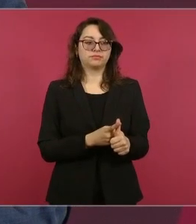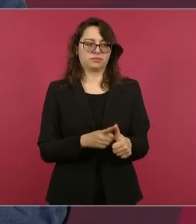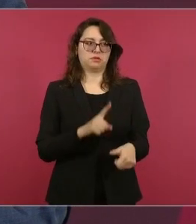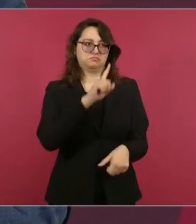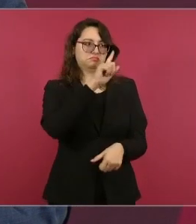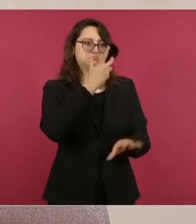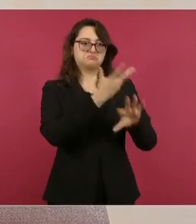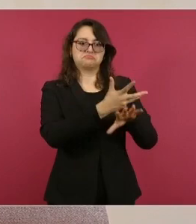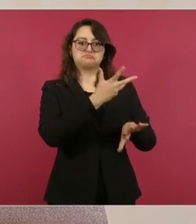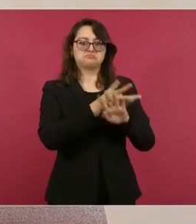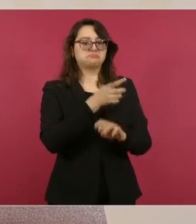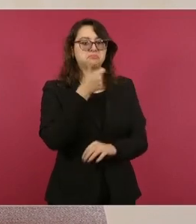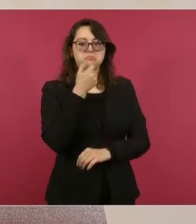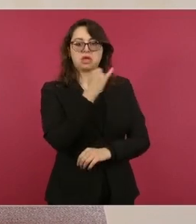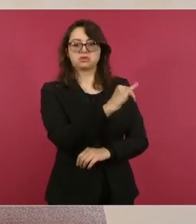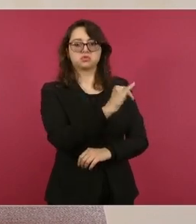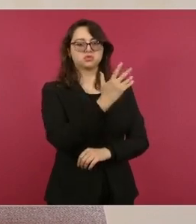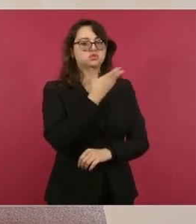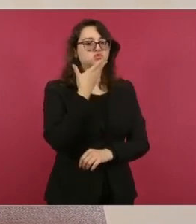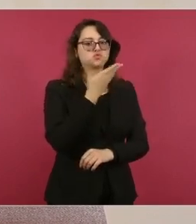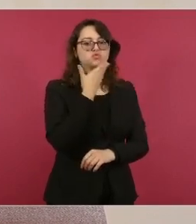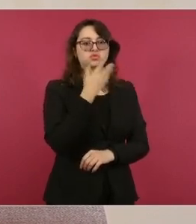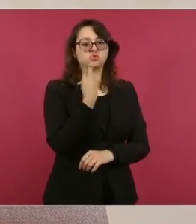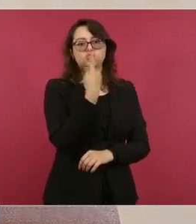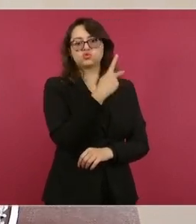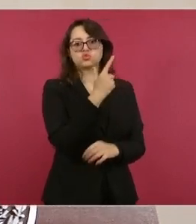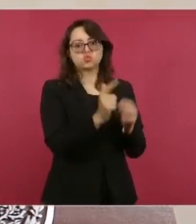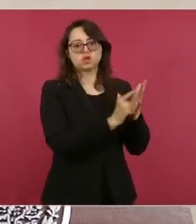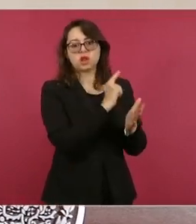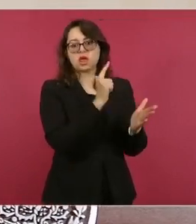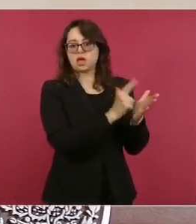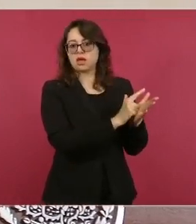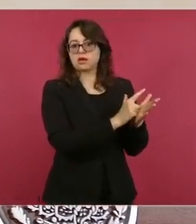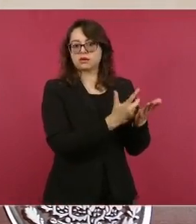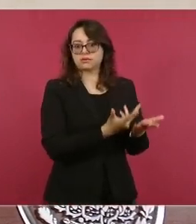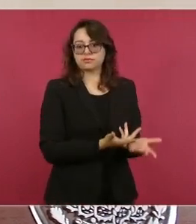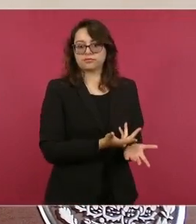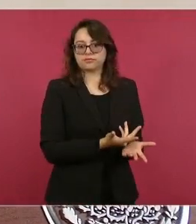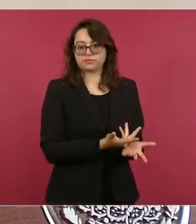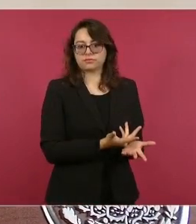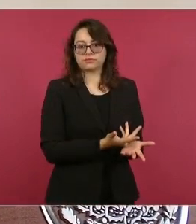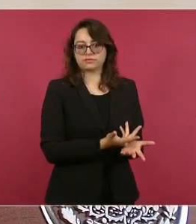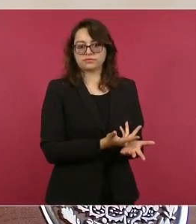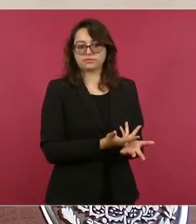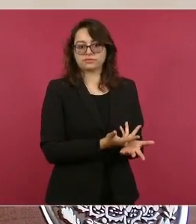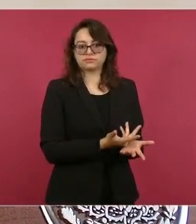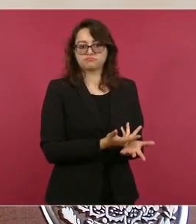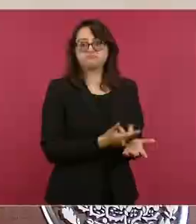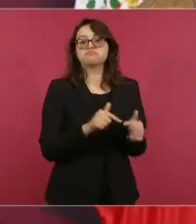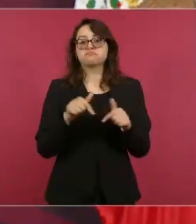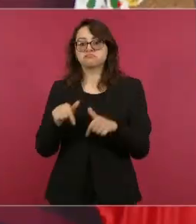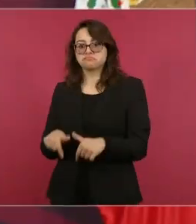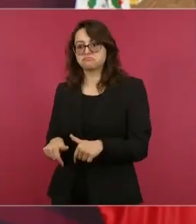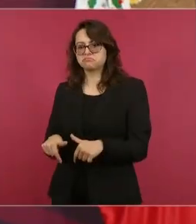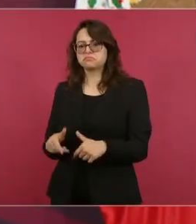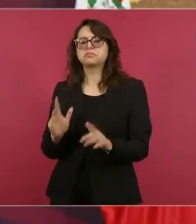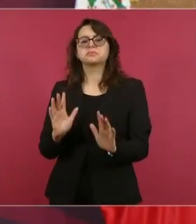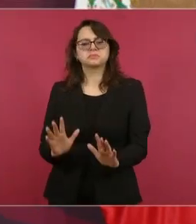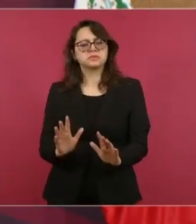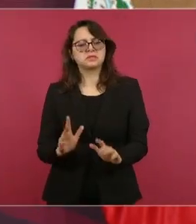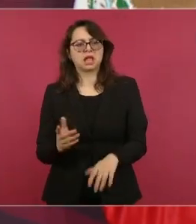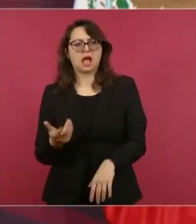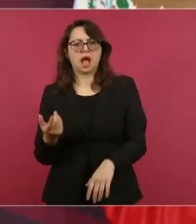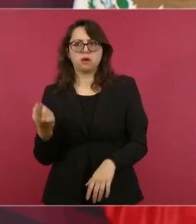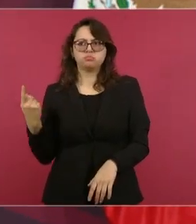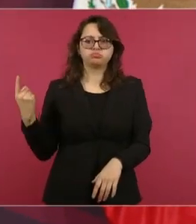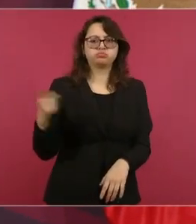Y al final, pues, se va a resolver favorablemente